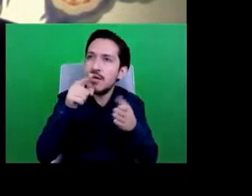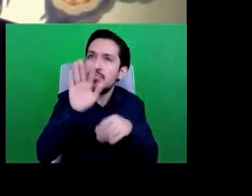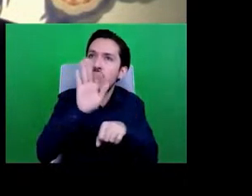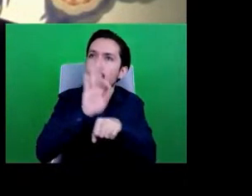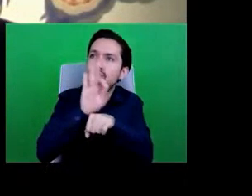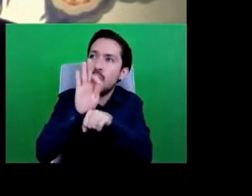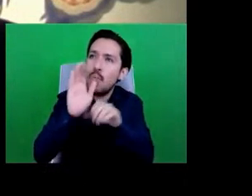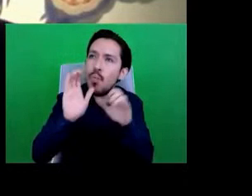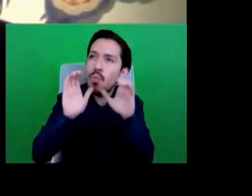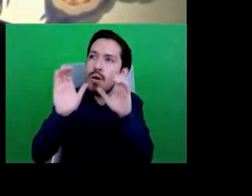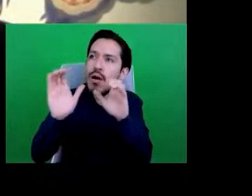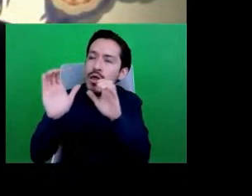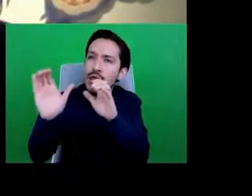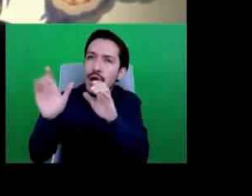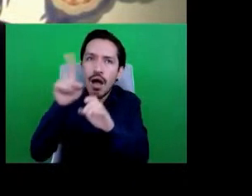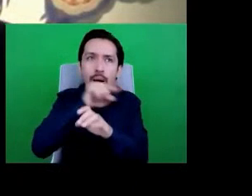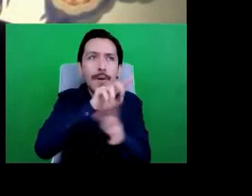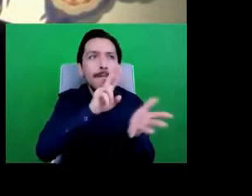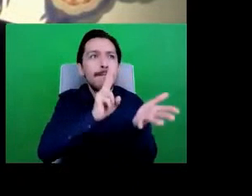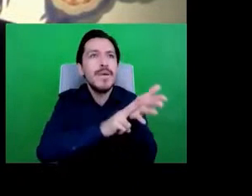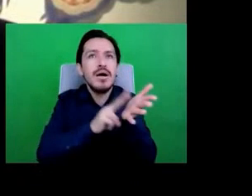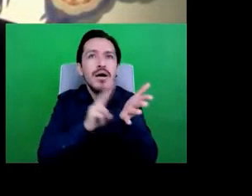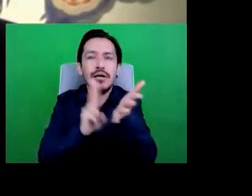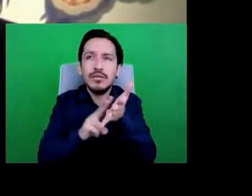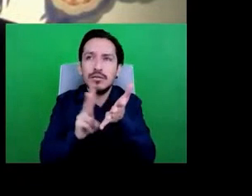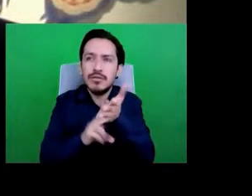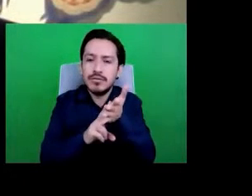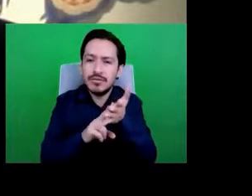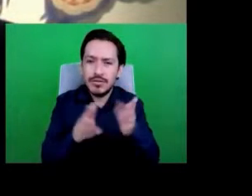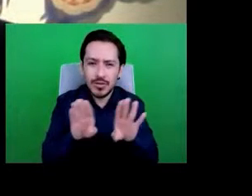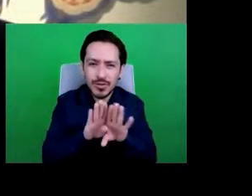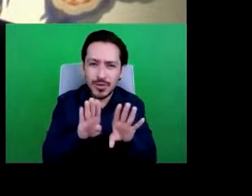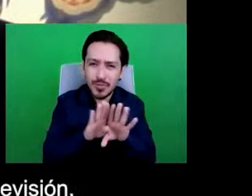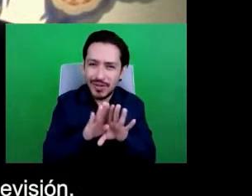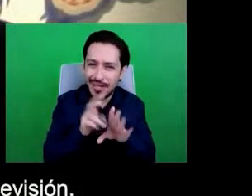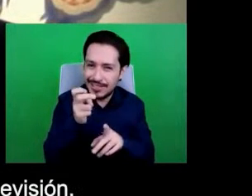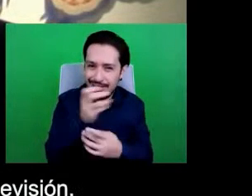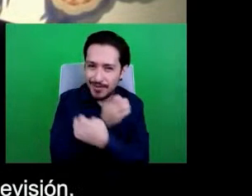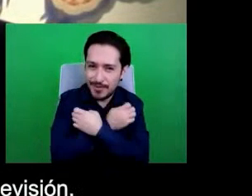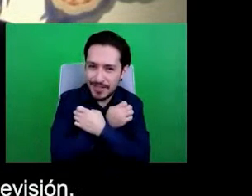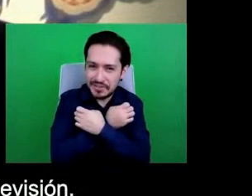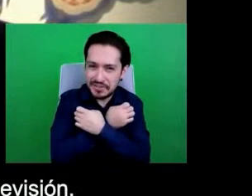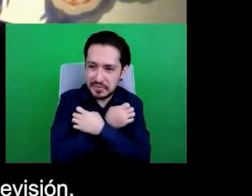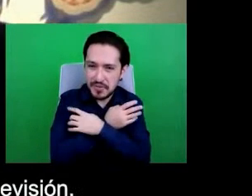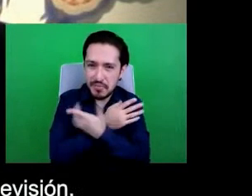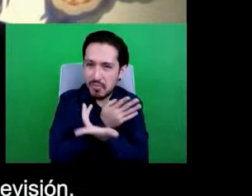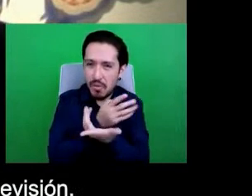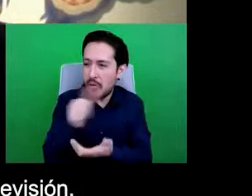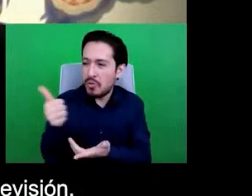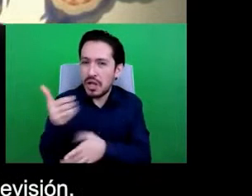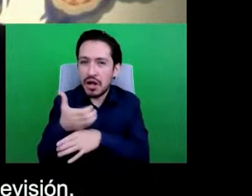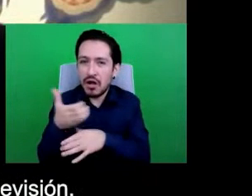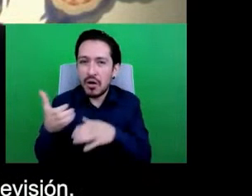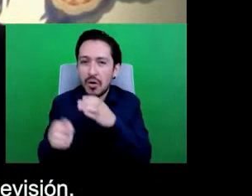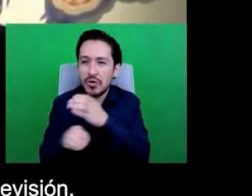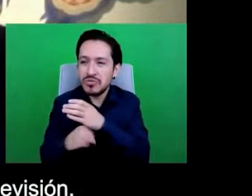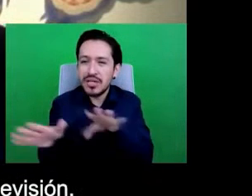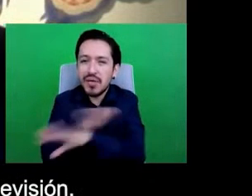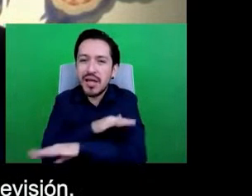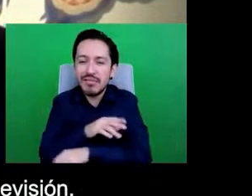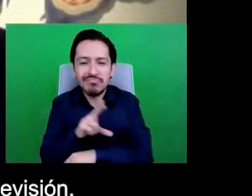patrimonial. Creo que no hay forma de sustituir esa educación. Pero también a través de otros medios como la